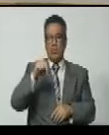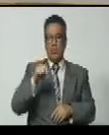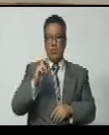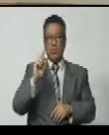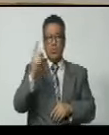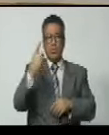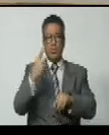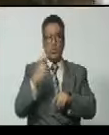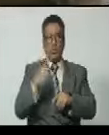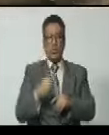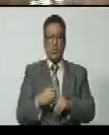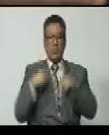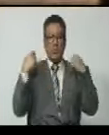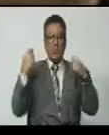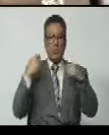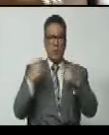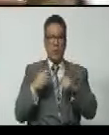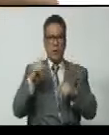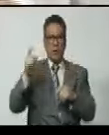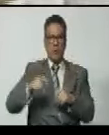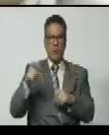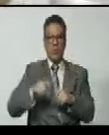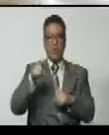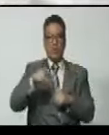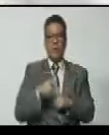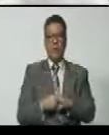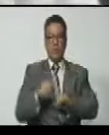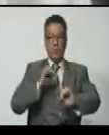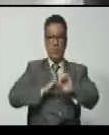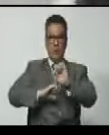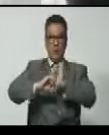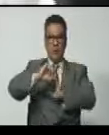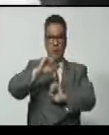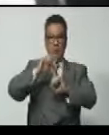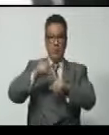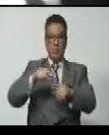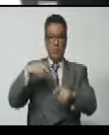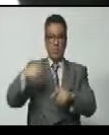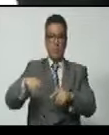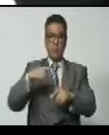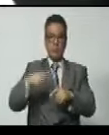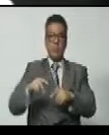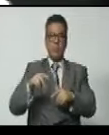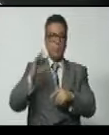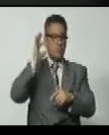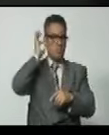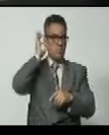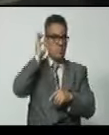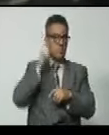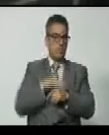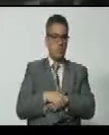las primeras que enarboló la necesidad de la defensa de los derechos de la mujer.